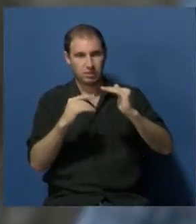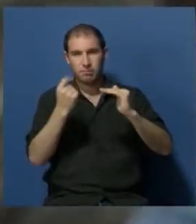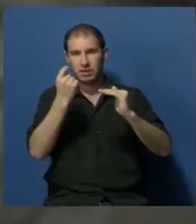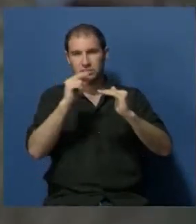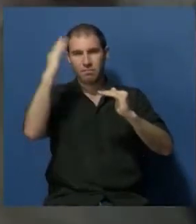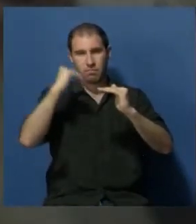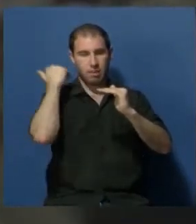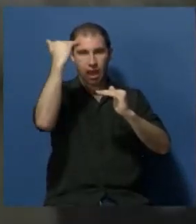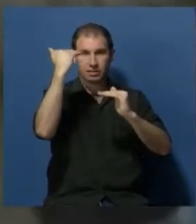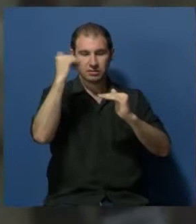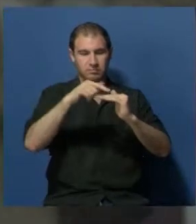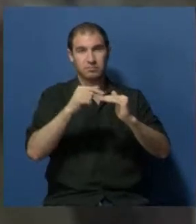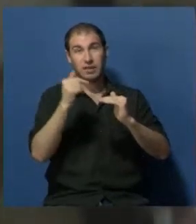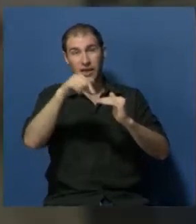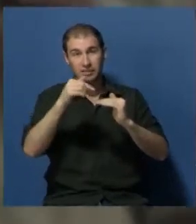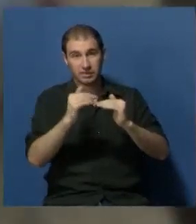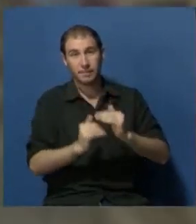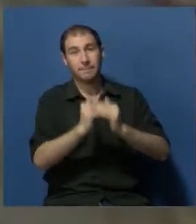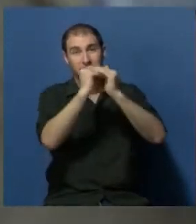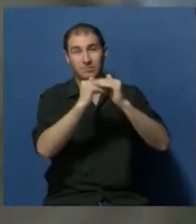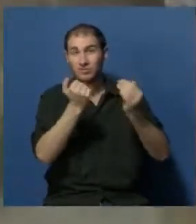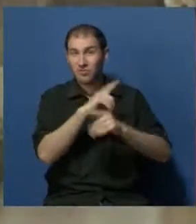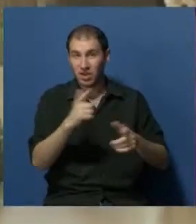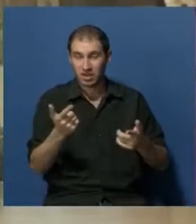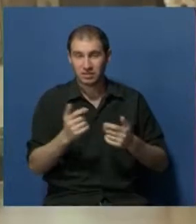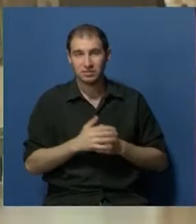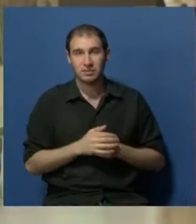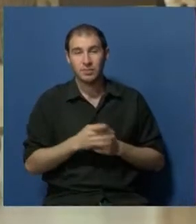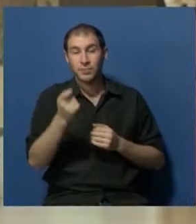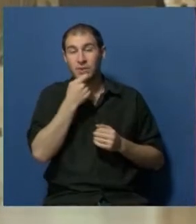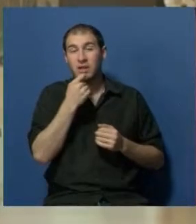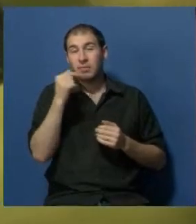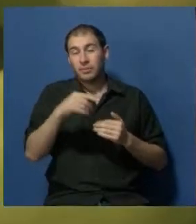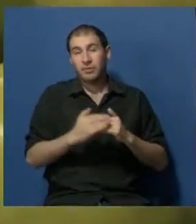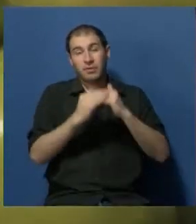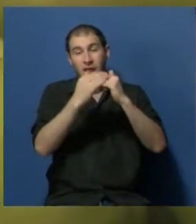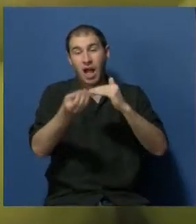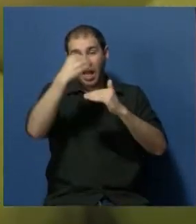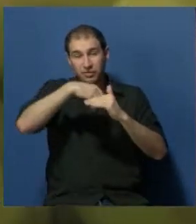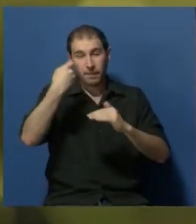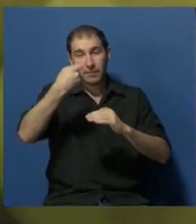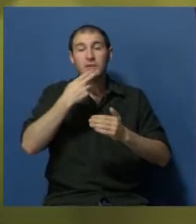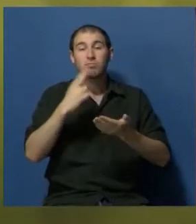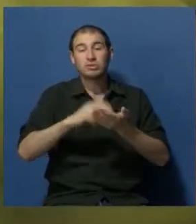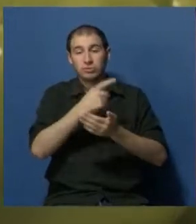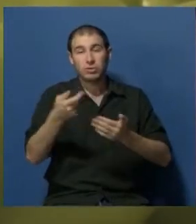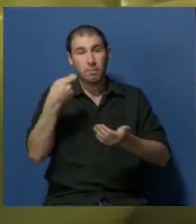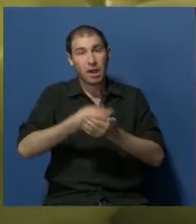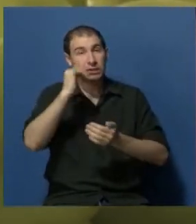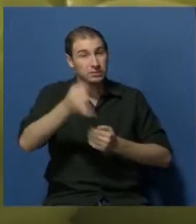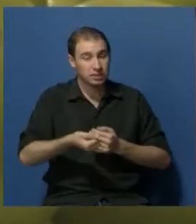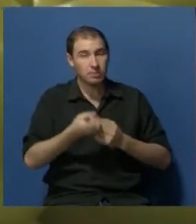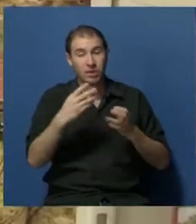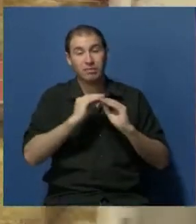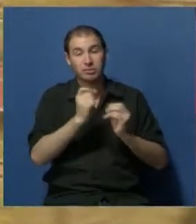si por no actualizar ese ingreso, ese sueldo, a vos te incluyen en ganancias por la paritaria,